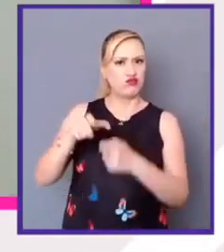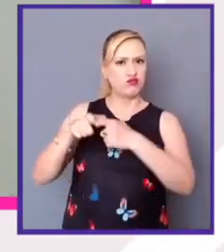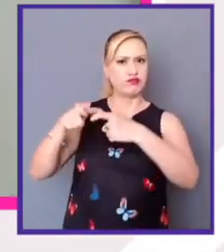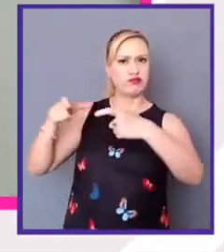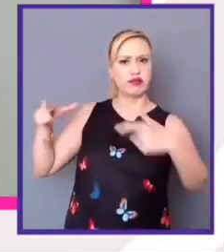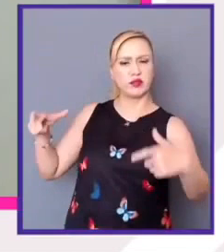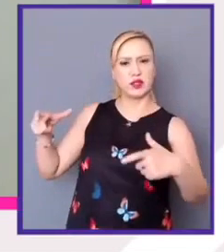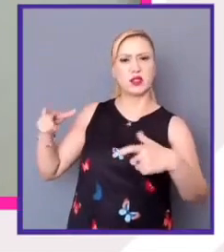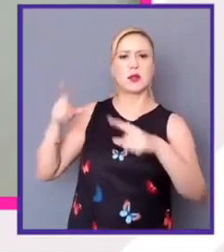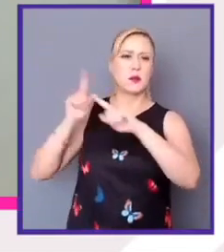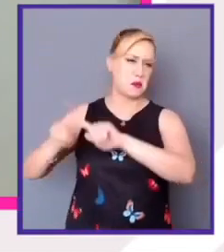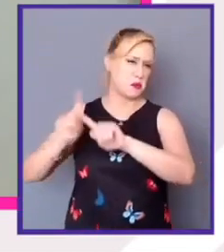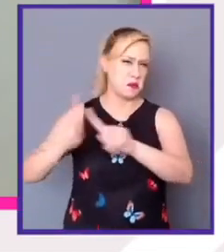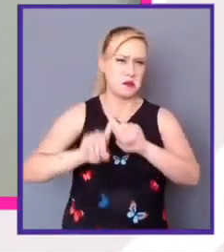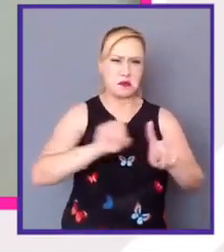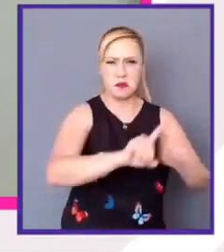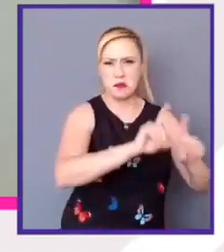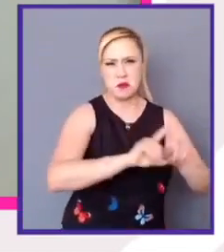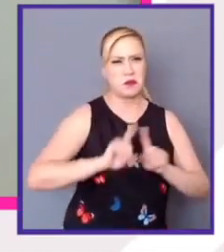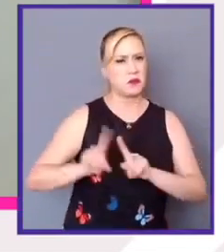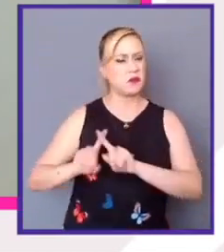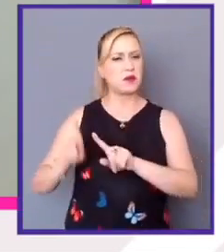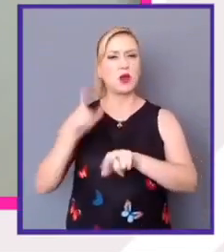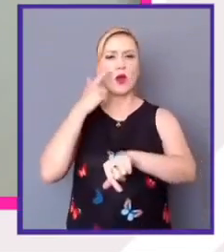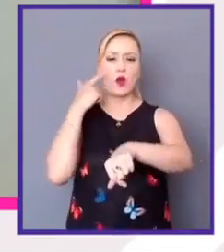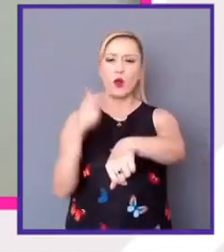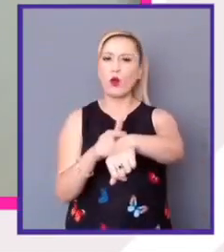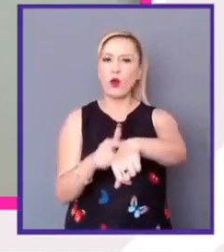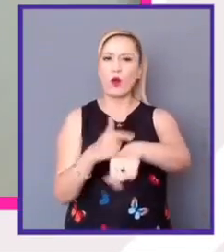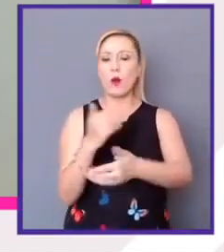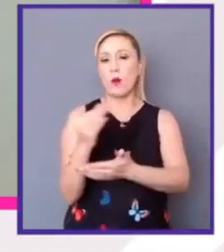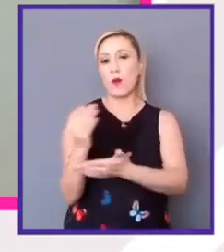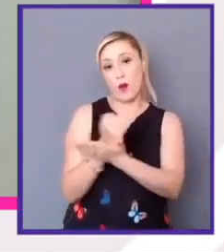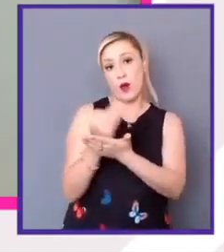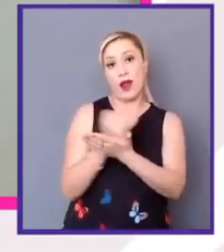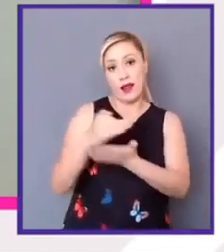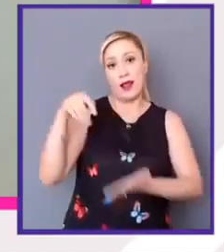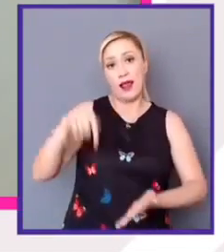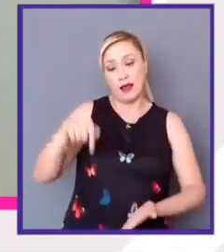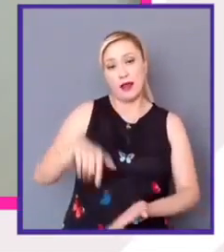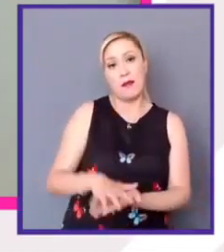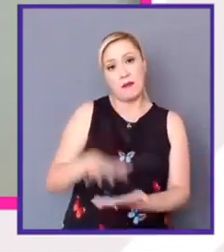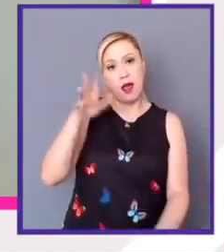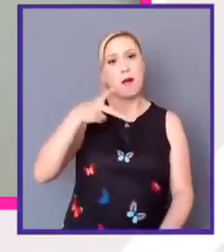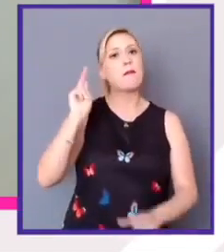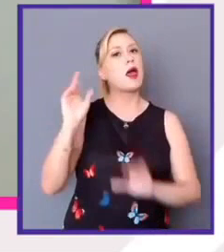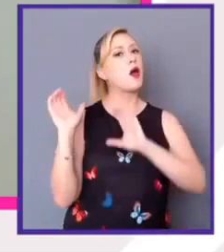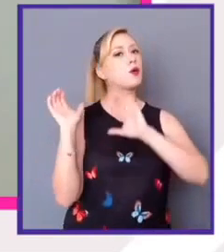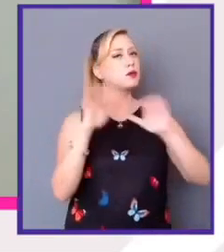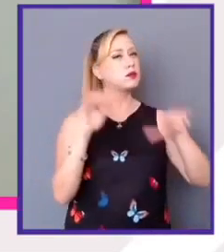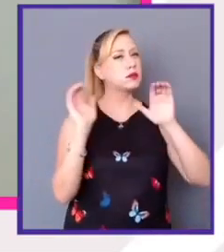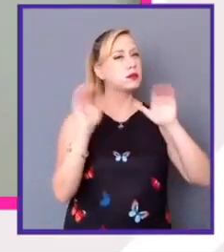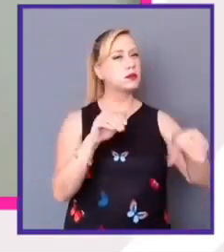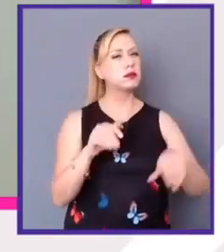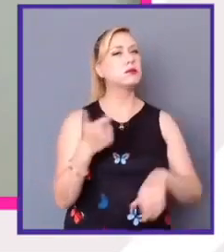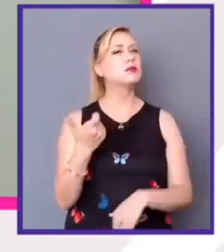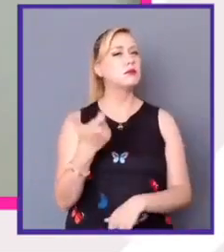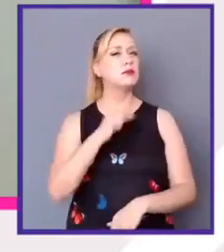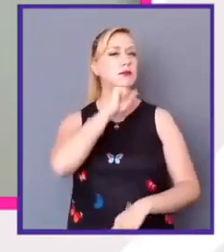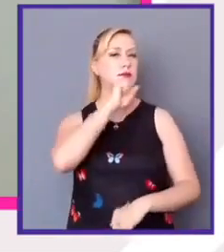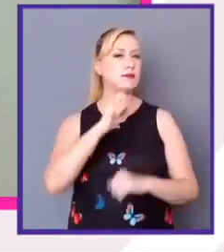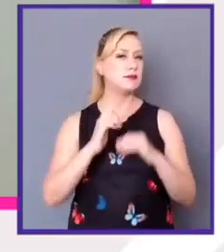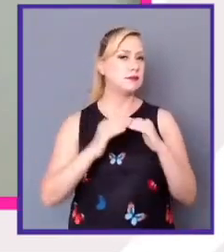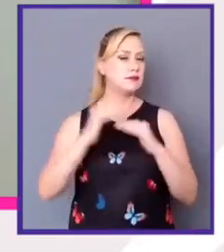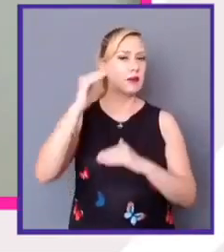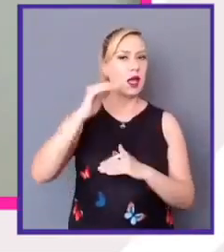étnico diverso y por tanto de tonalidad de piel morena, el acceso a los empleos mejor pagados y a cargo de mayor